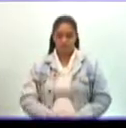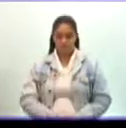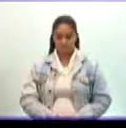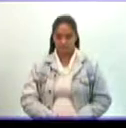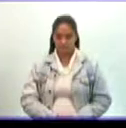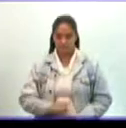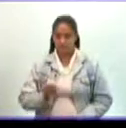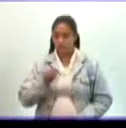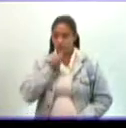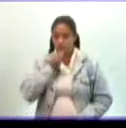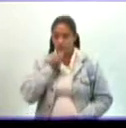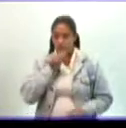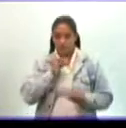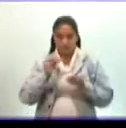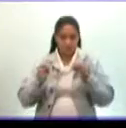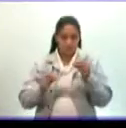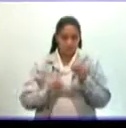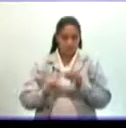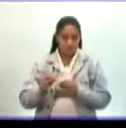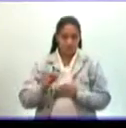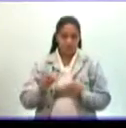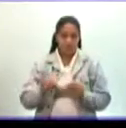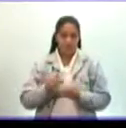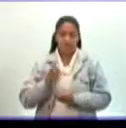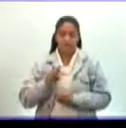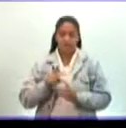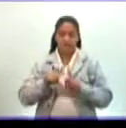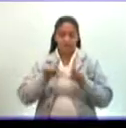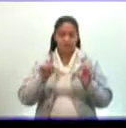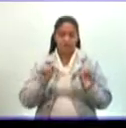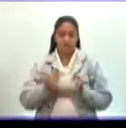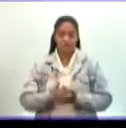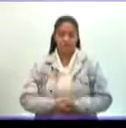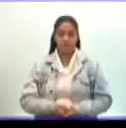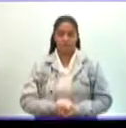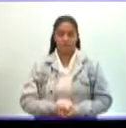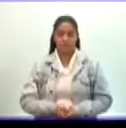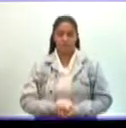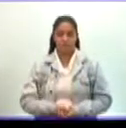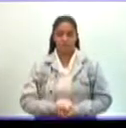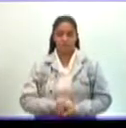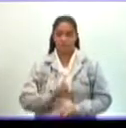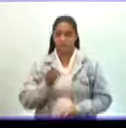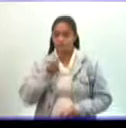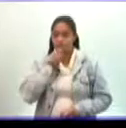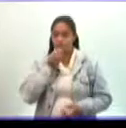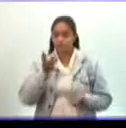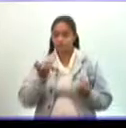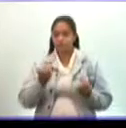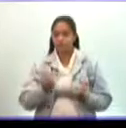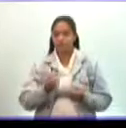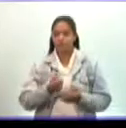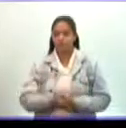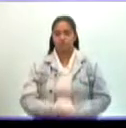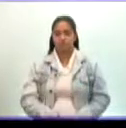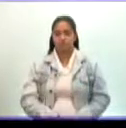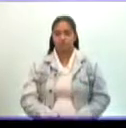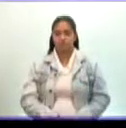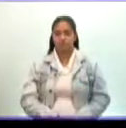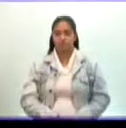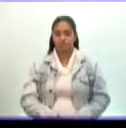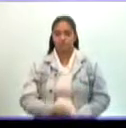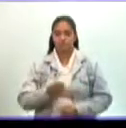podemos formar la proporción, no podemos calcular. Debemos